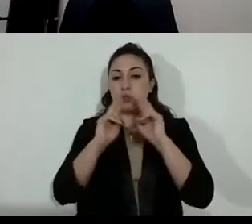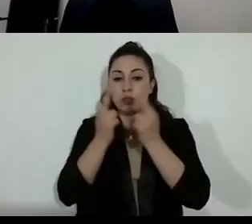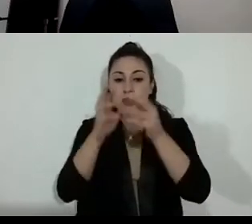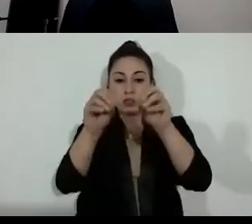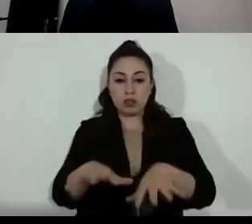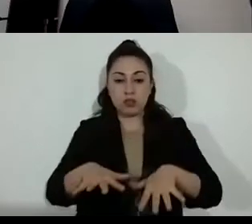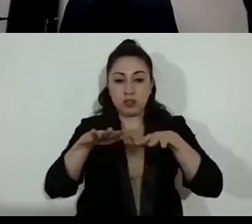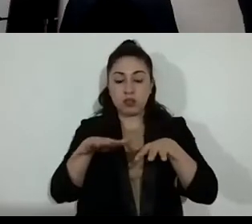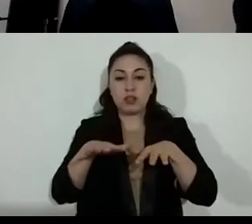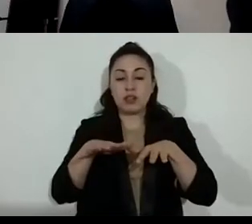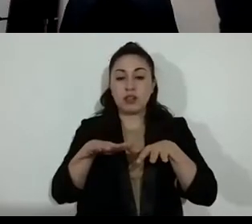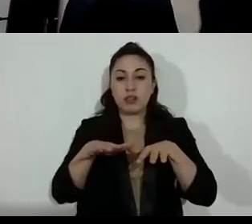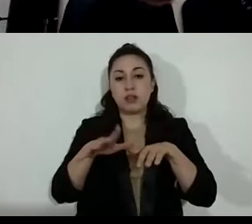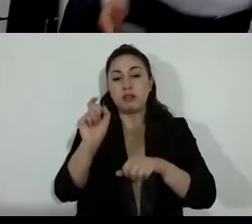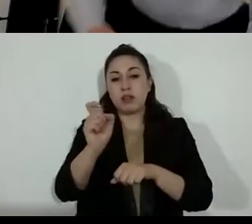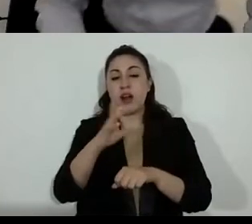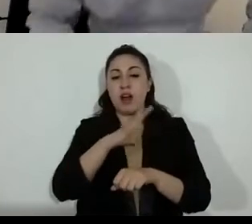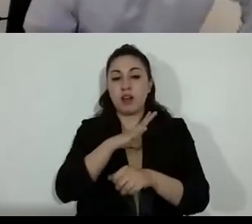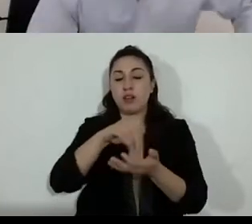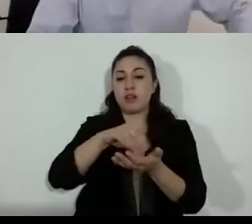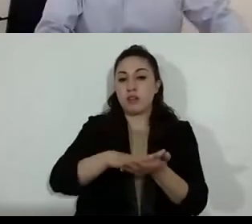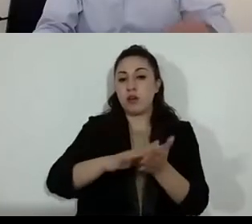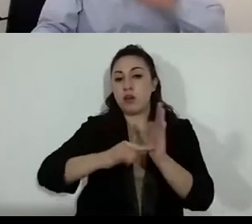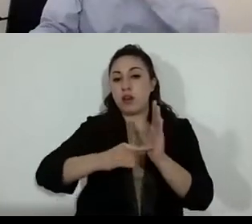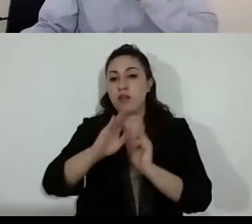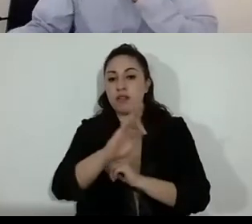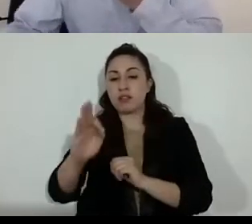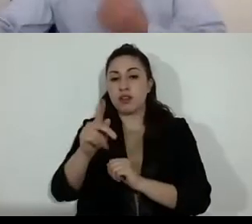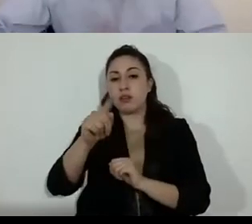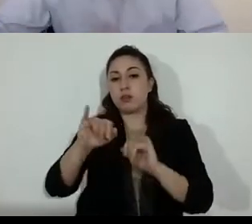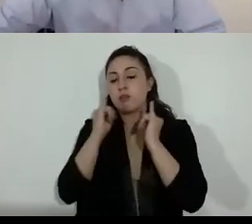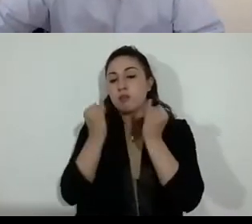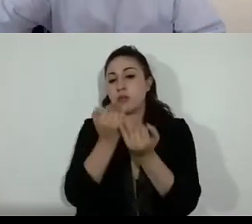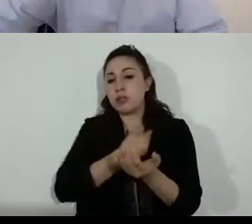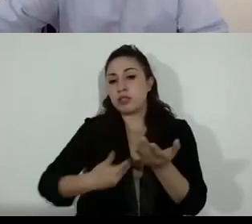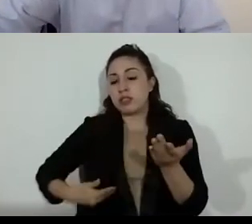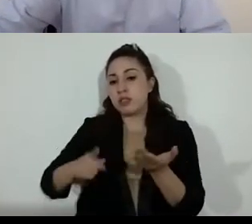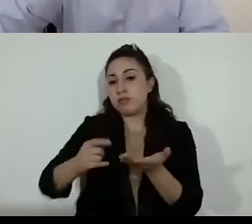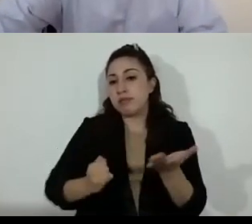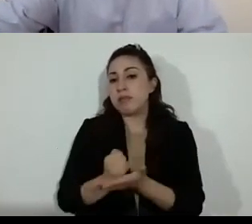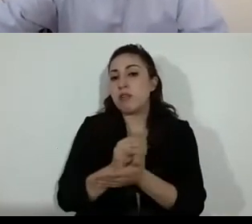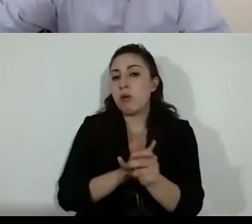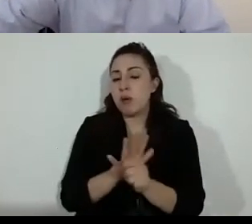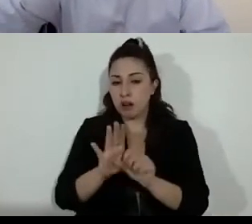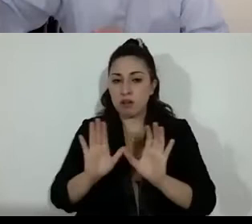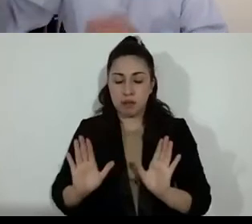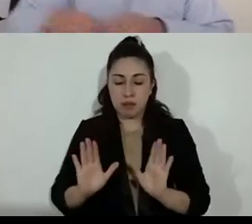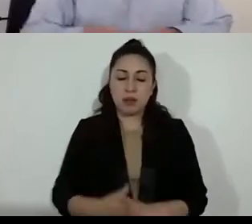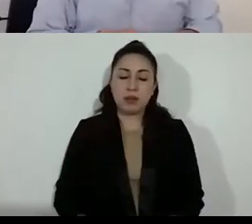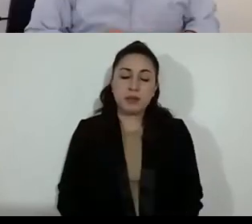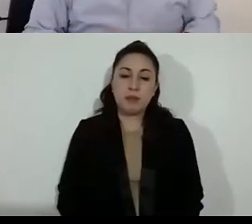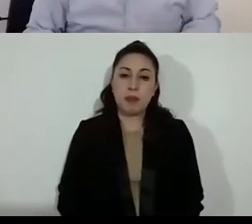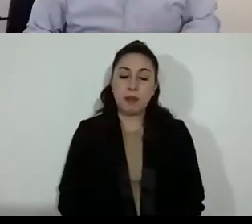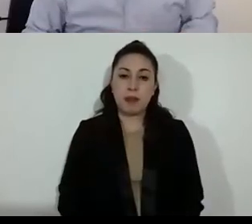en el horario y fecha que tenga bien esta Junta de Coordinación Política determinar. Si